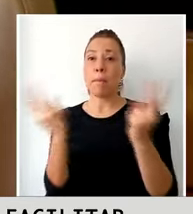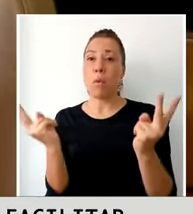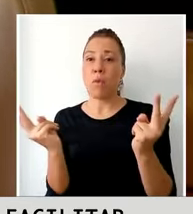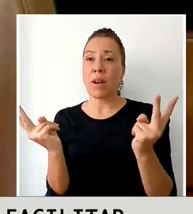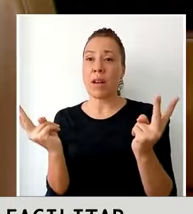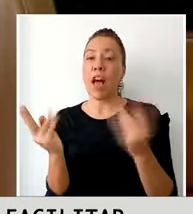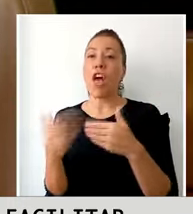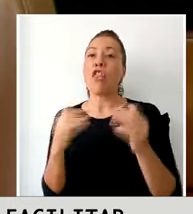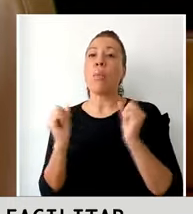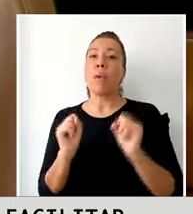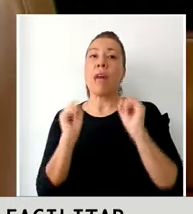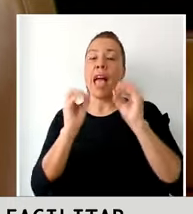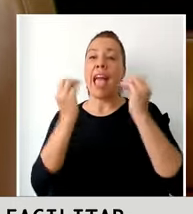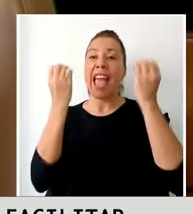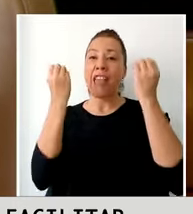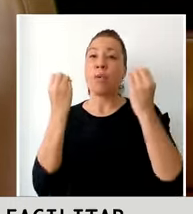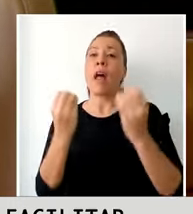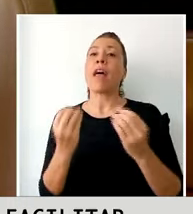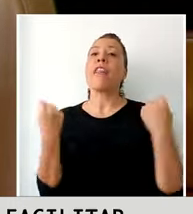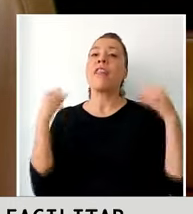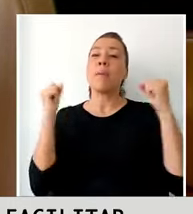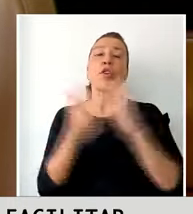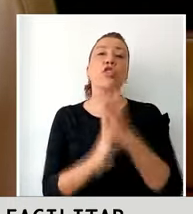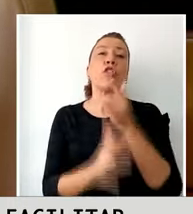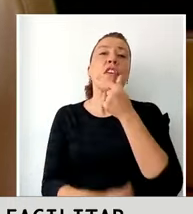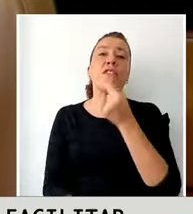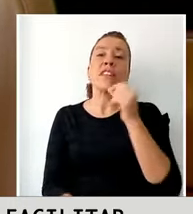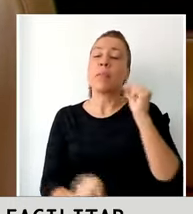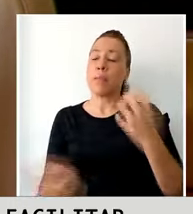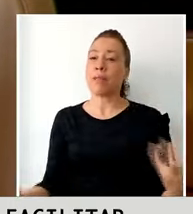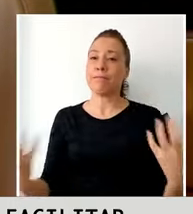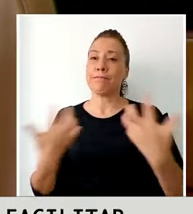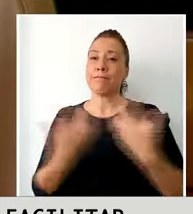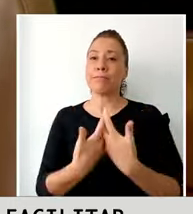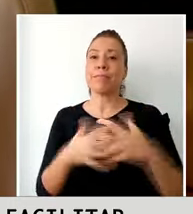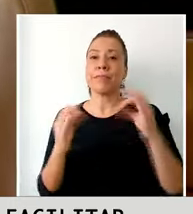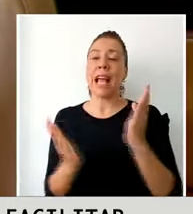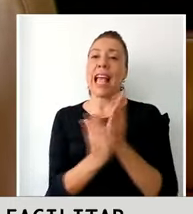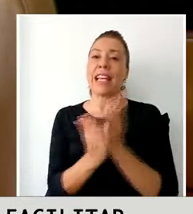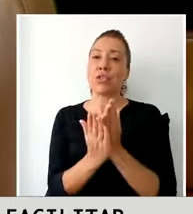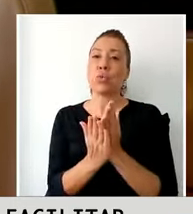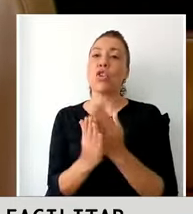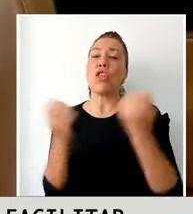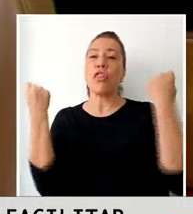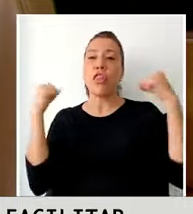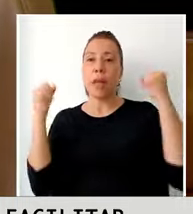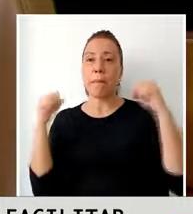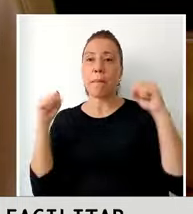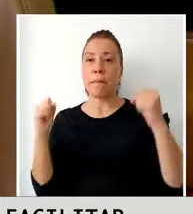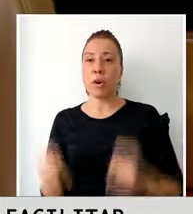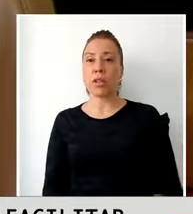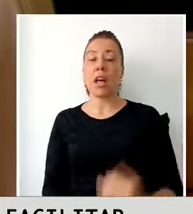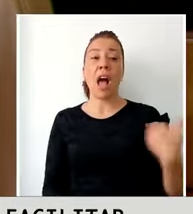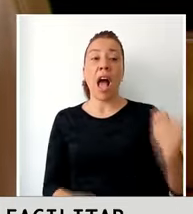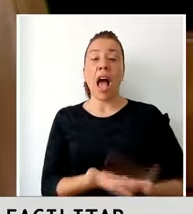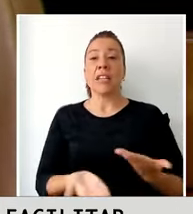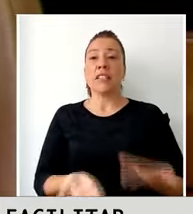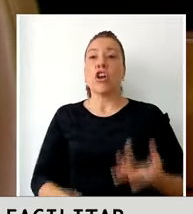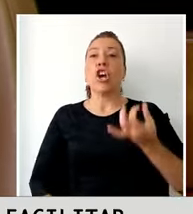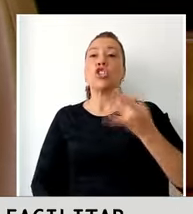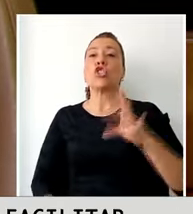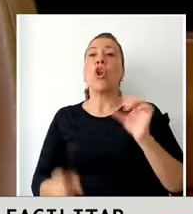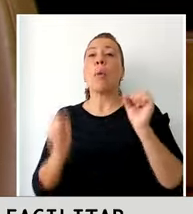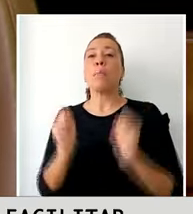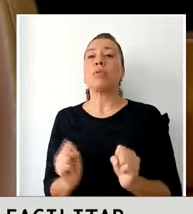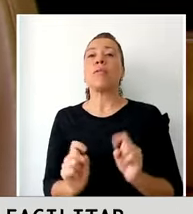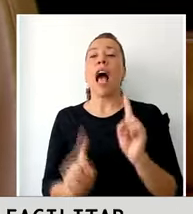educarse deportistas con todas las facilidades para compatibilizar estudios y deporte lo cual hasta el momento solo es una posibilidad que solo algunas